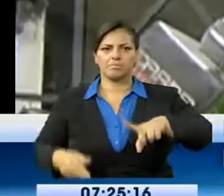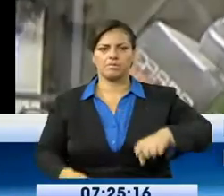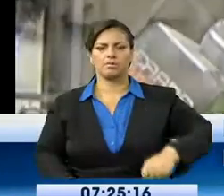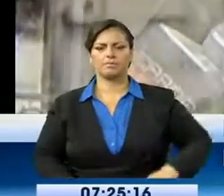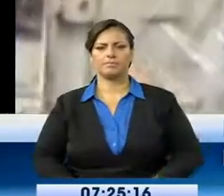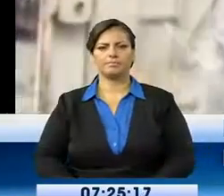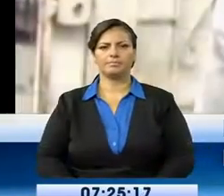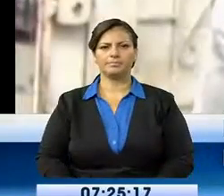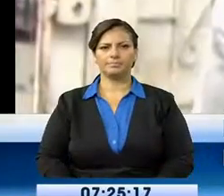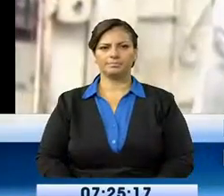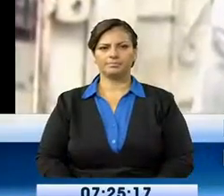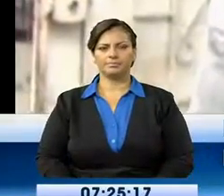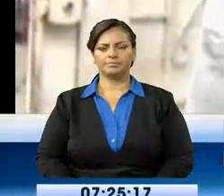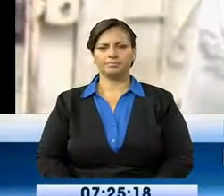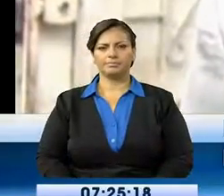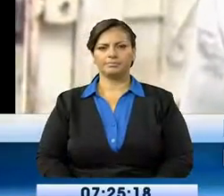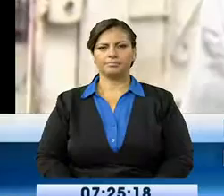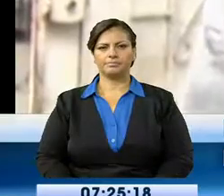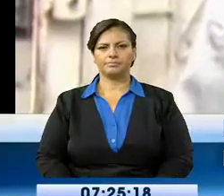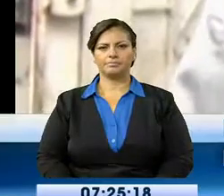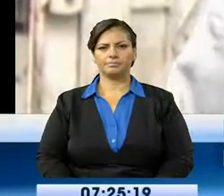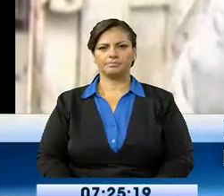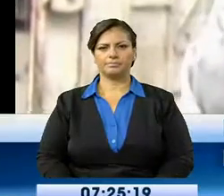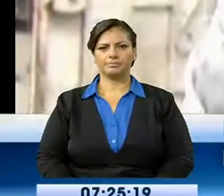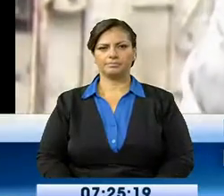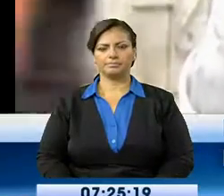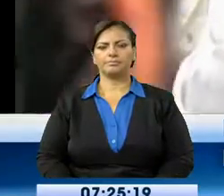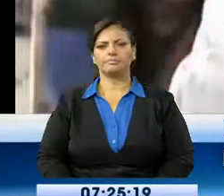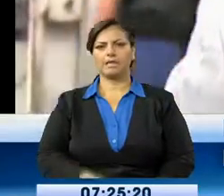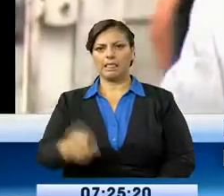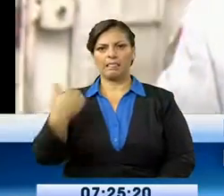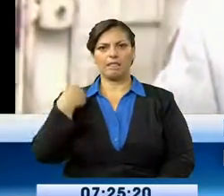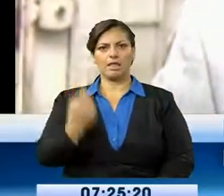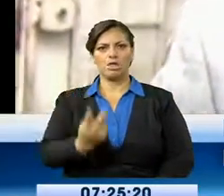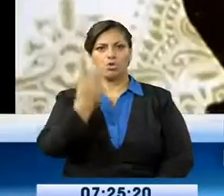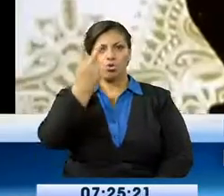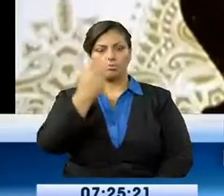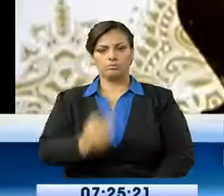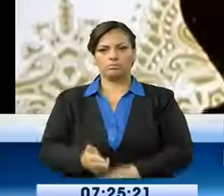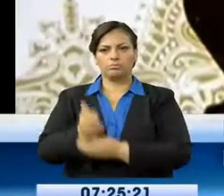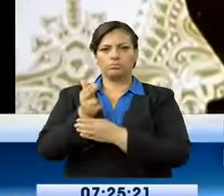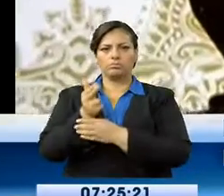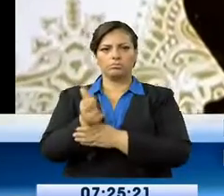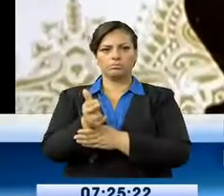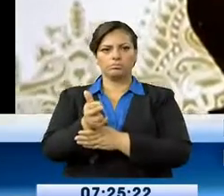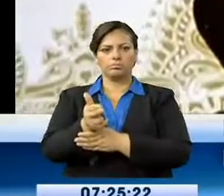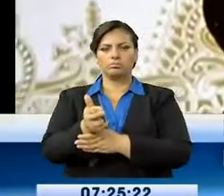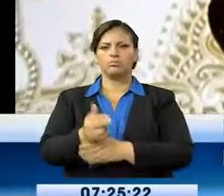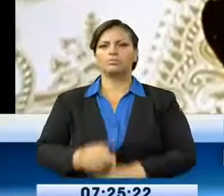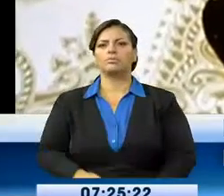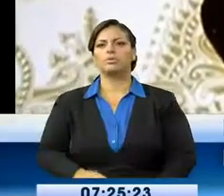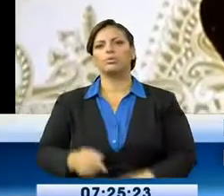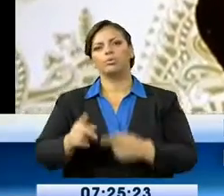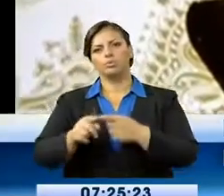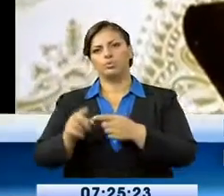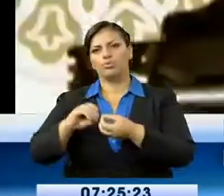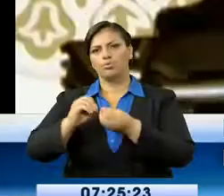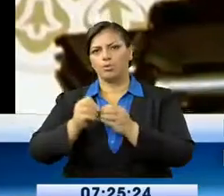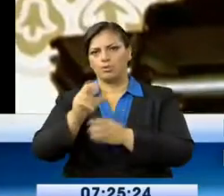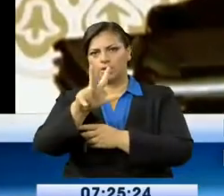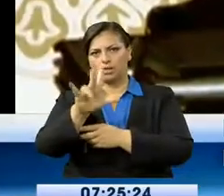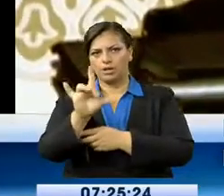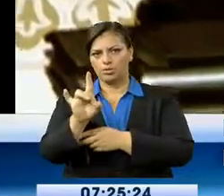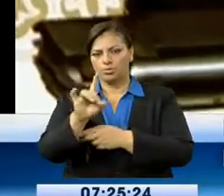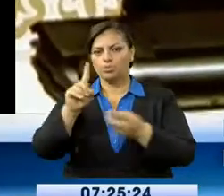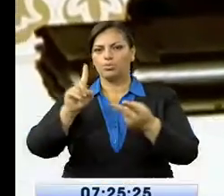la máscara. Pues se ha encontrado dos armas de fuego, un revólver calibre 38, una